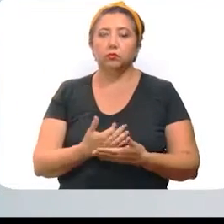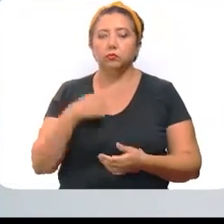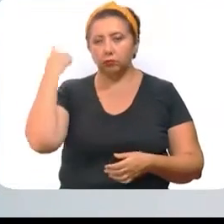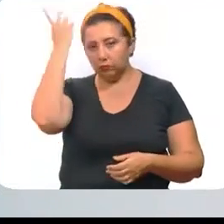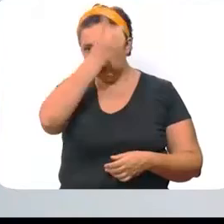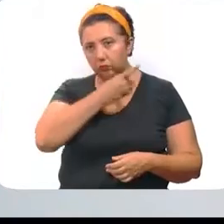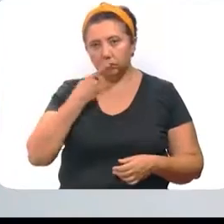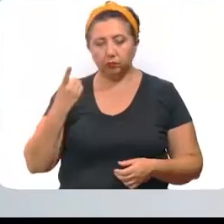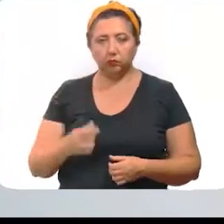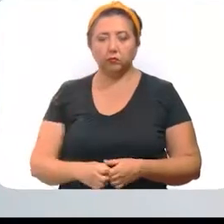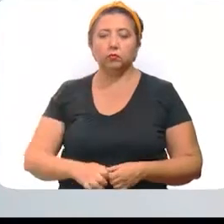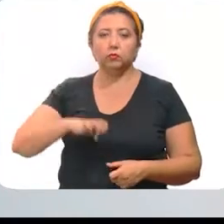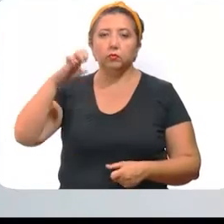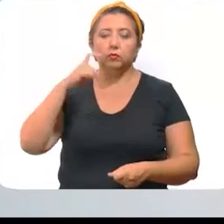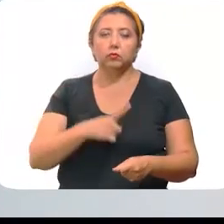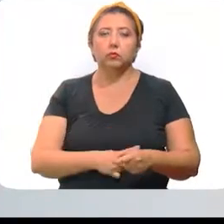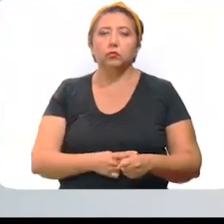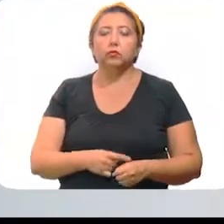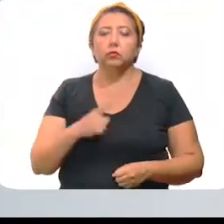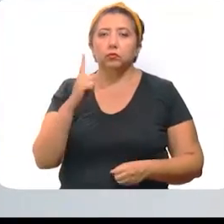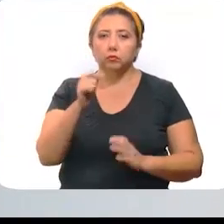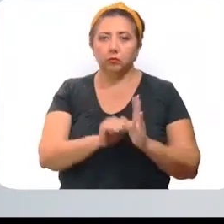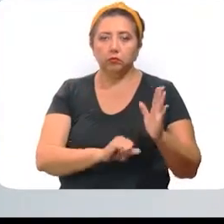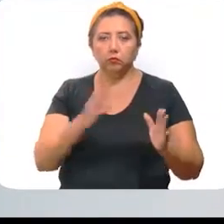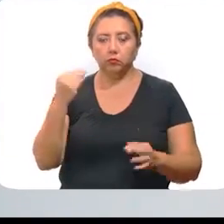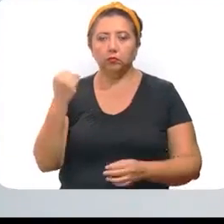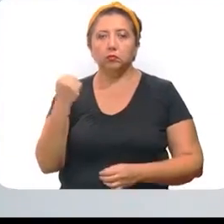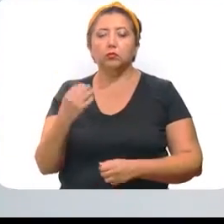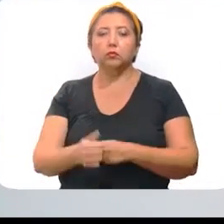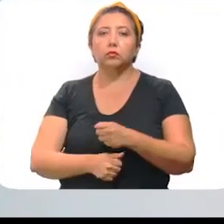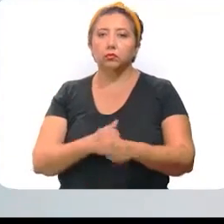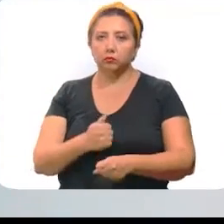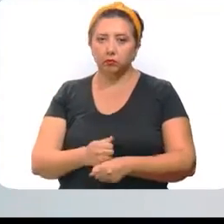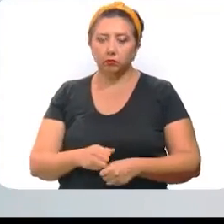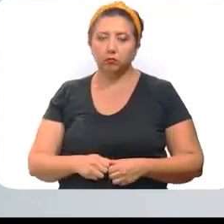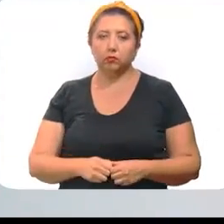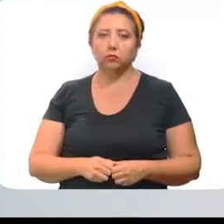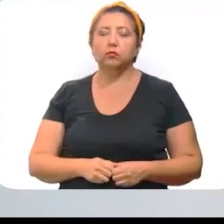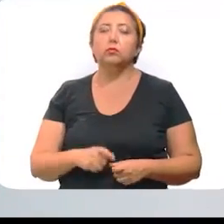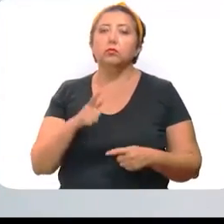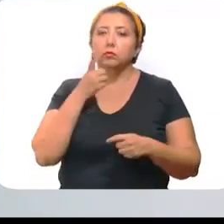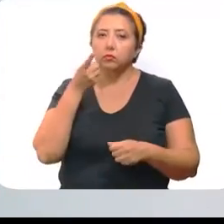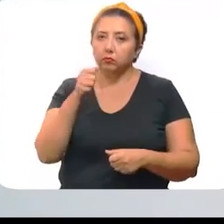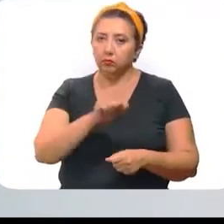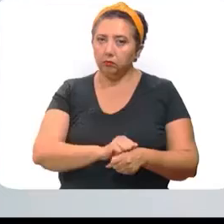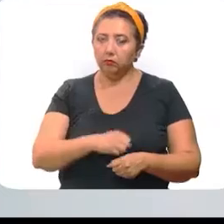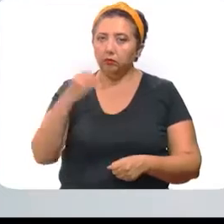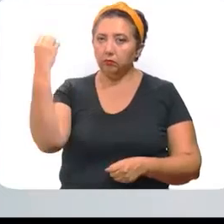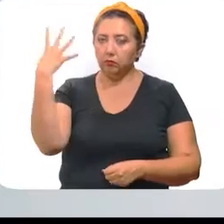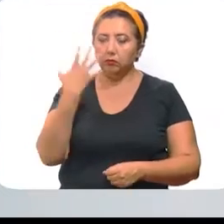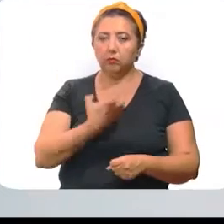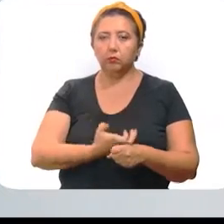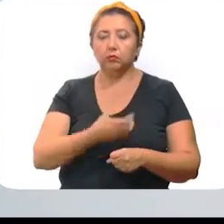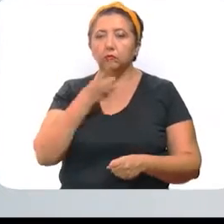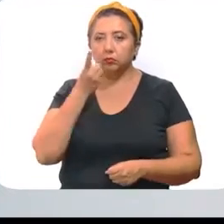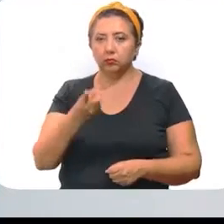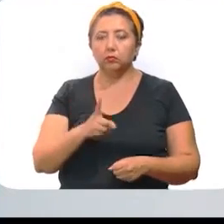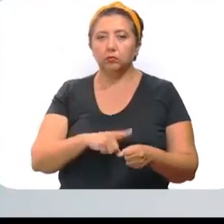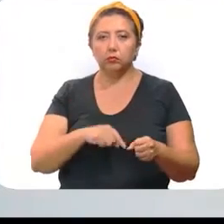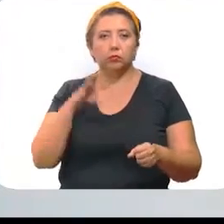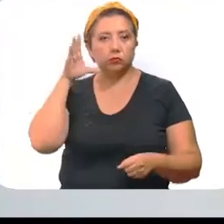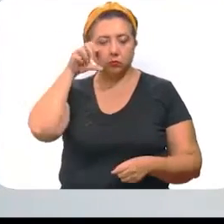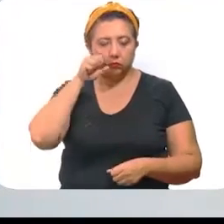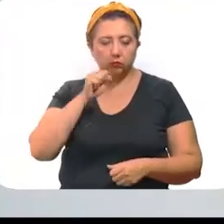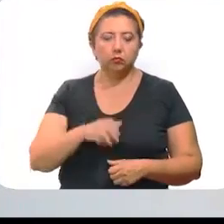de diagnóstico. El rango de edad de los casos es de 1 mes a 99 años. Los indicadores semanales de nuestro semáforo estatal de salud